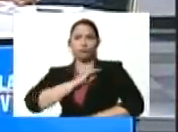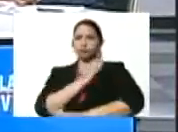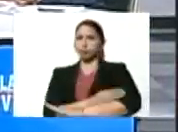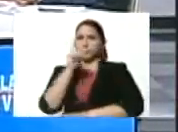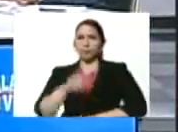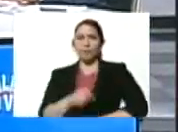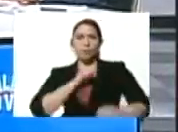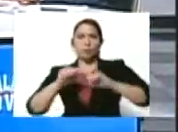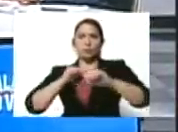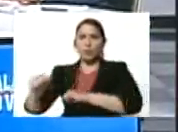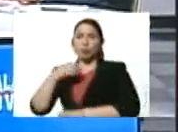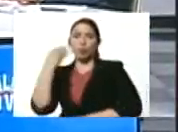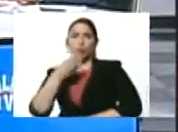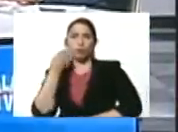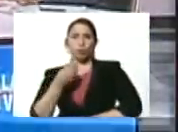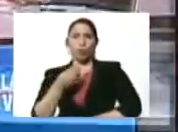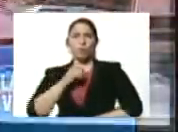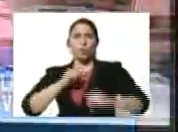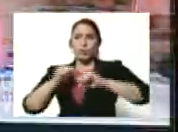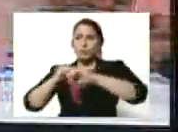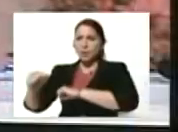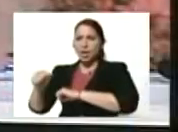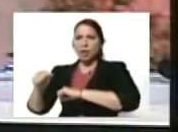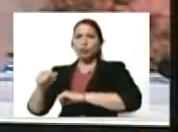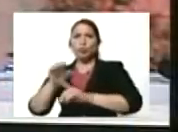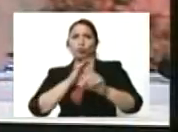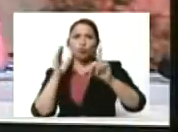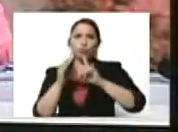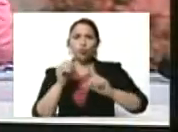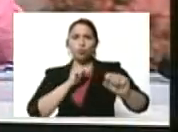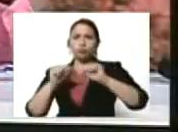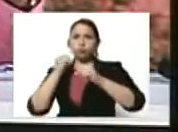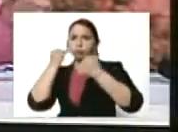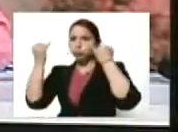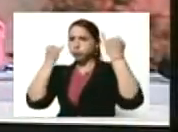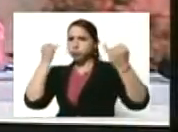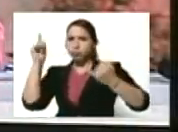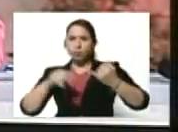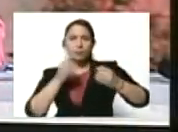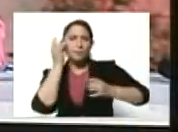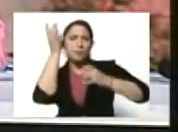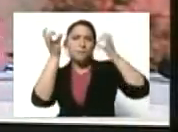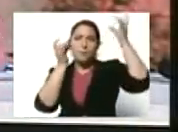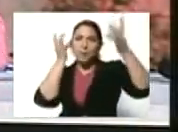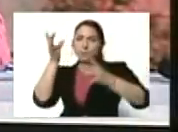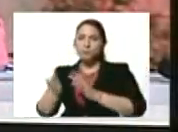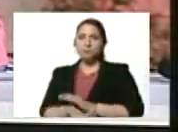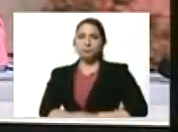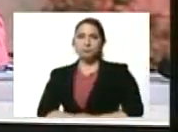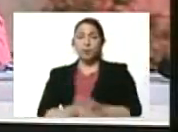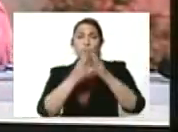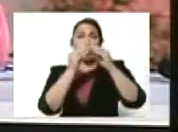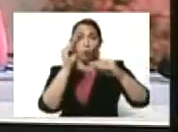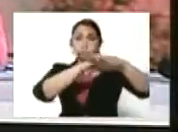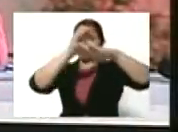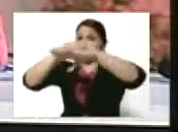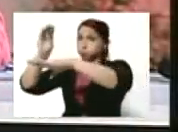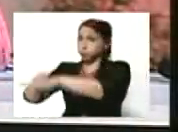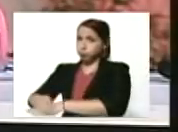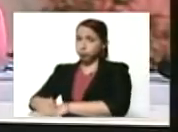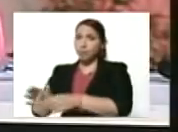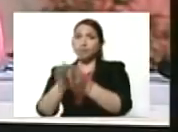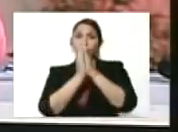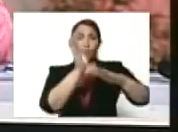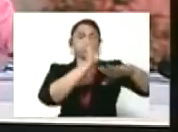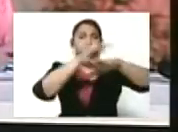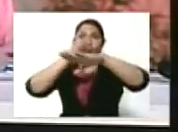los movimientos de la juventud, de los movimientos de la cultura, de los intelectuales, de los creadores, a todos. Los llamo